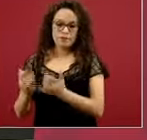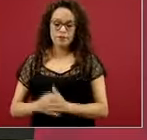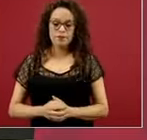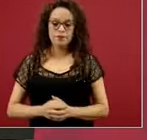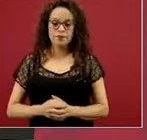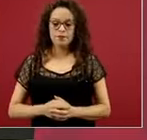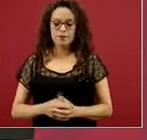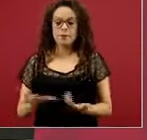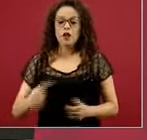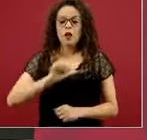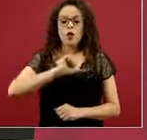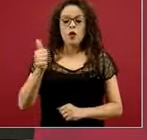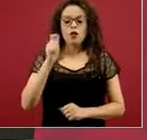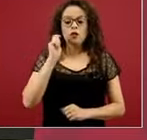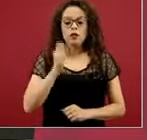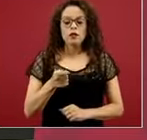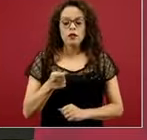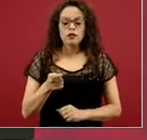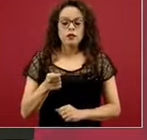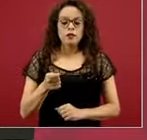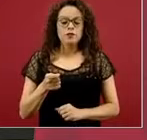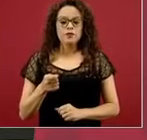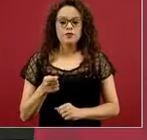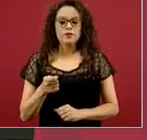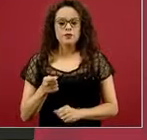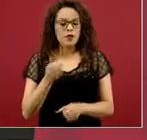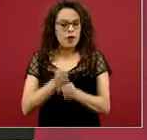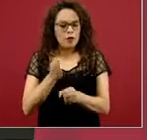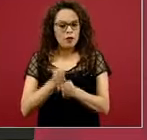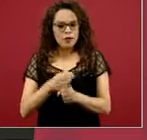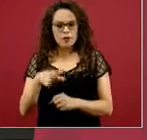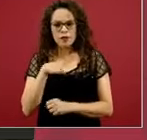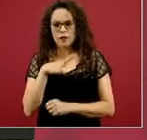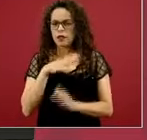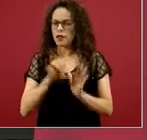otras medidas? Las medidas actualmente, por ejemplo,